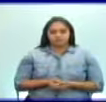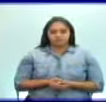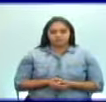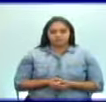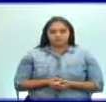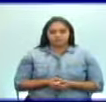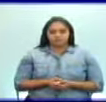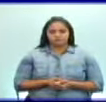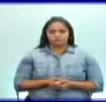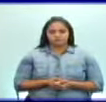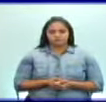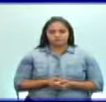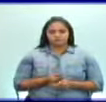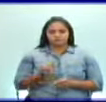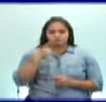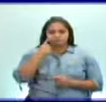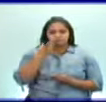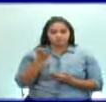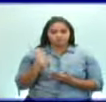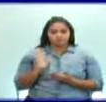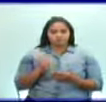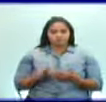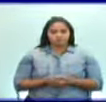en tiempo real. Observen bien.